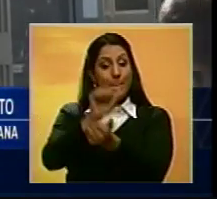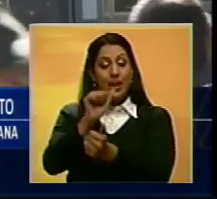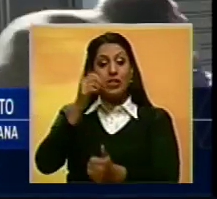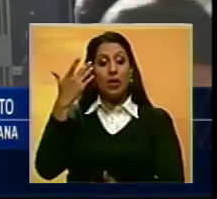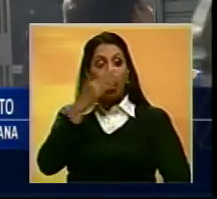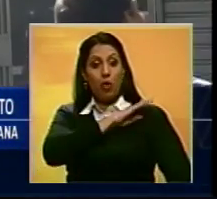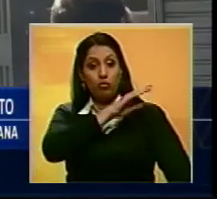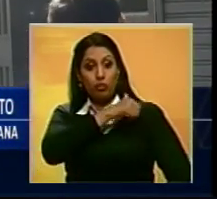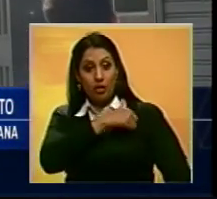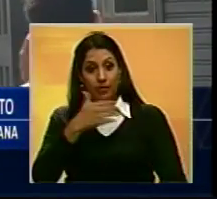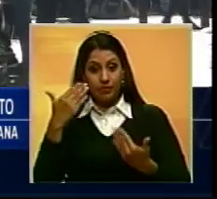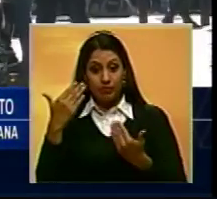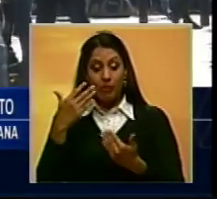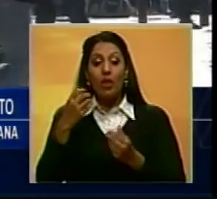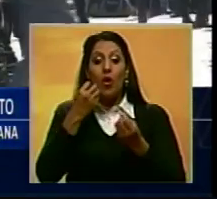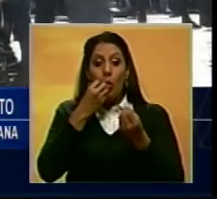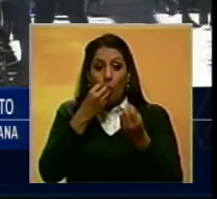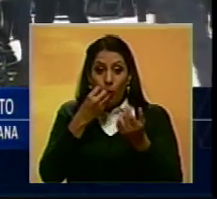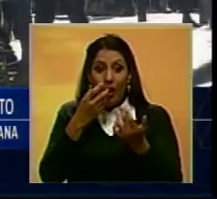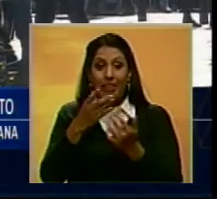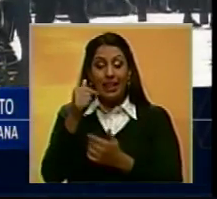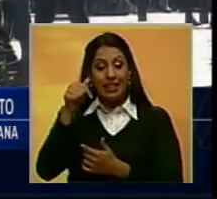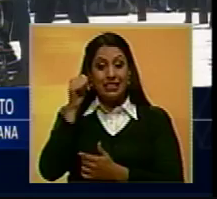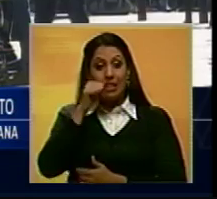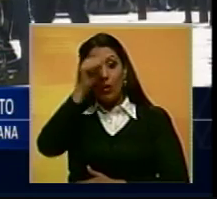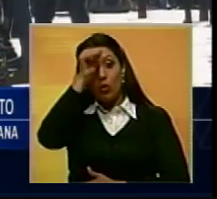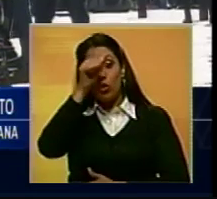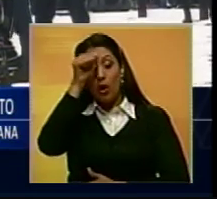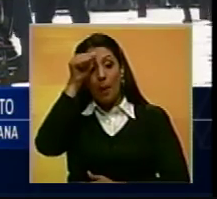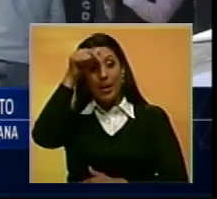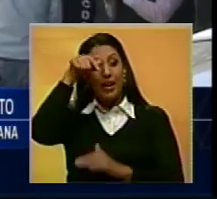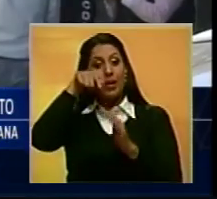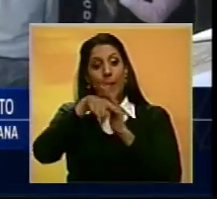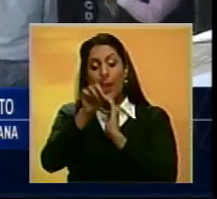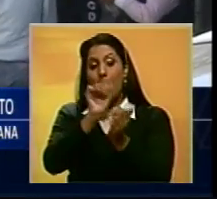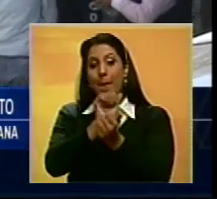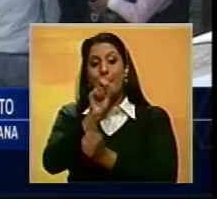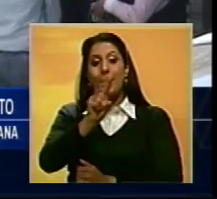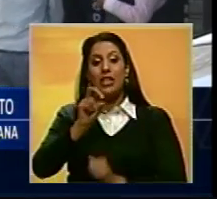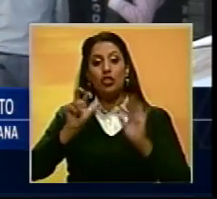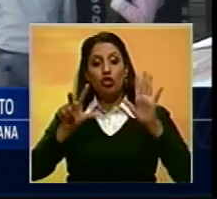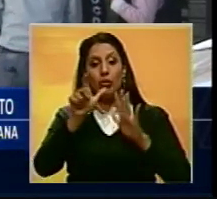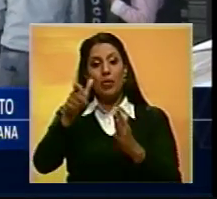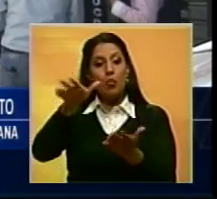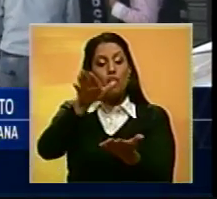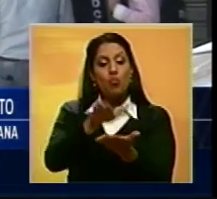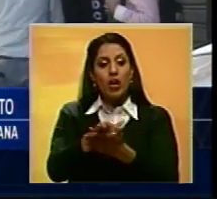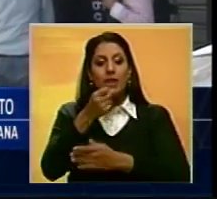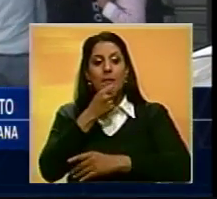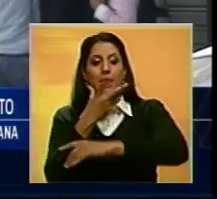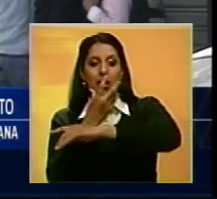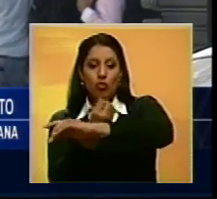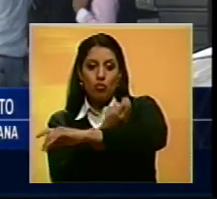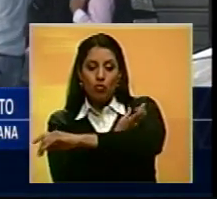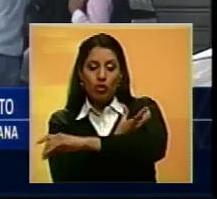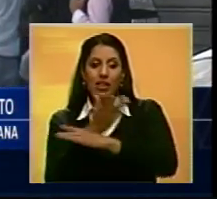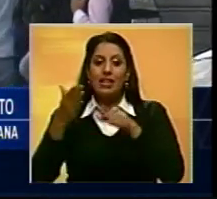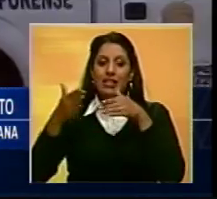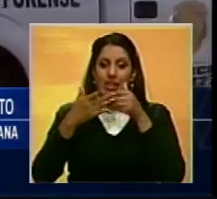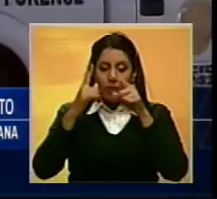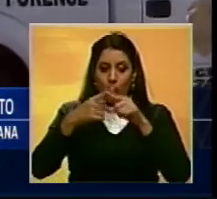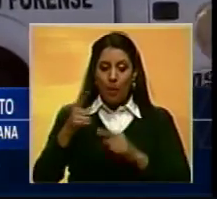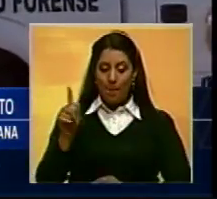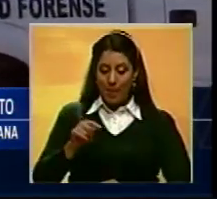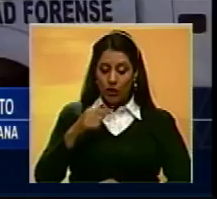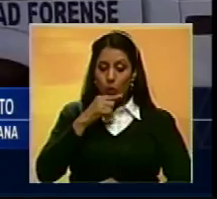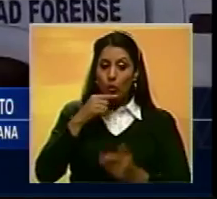las autoridades. Se conoció que durante este fin de semana fueron ingresados 28 cadáveres a la morgue de Bellomonte, cerrando el mes